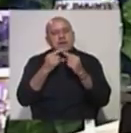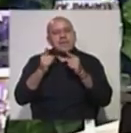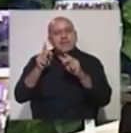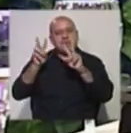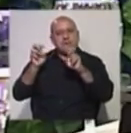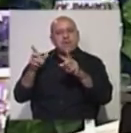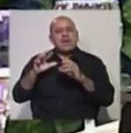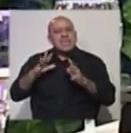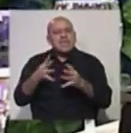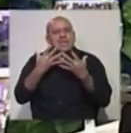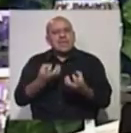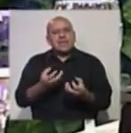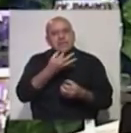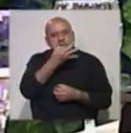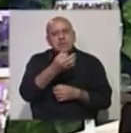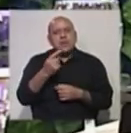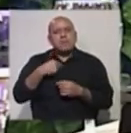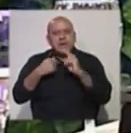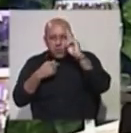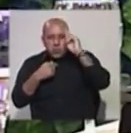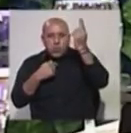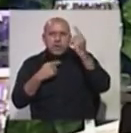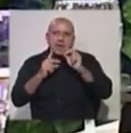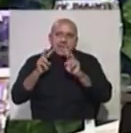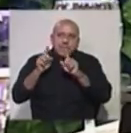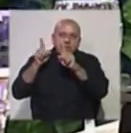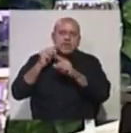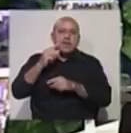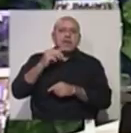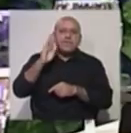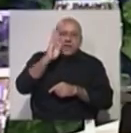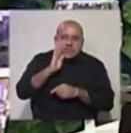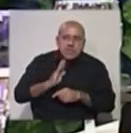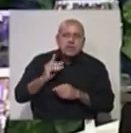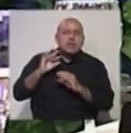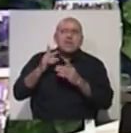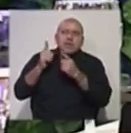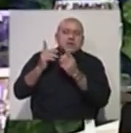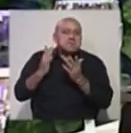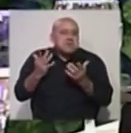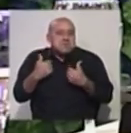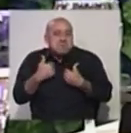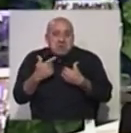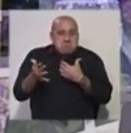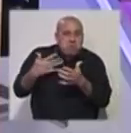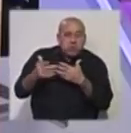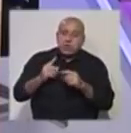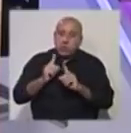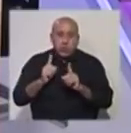¿Qué significa también para Uruguay lo que está pasando y no quedar con esa sensación de mirarlo como si no tuviera nada que ver con